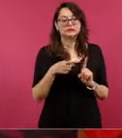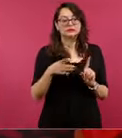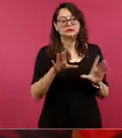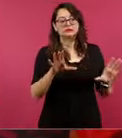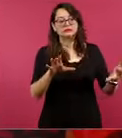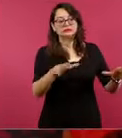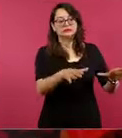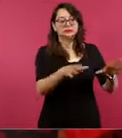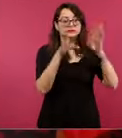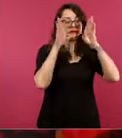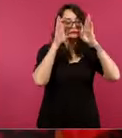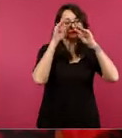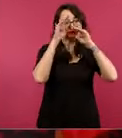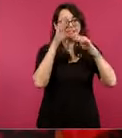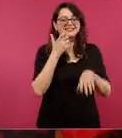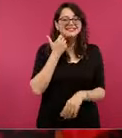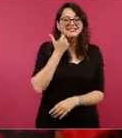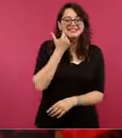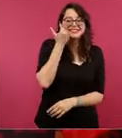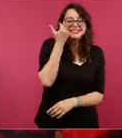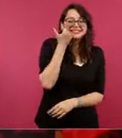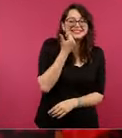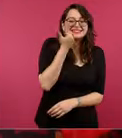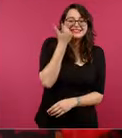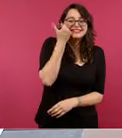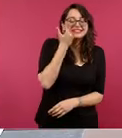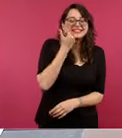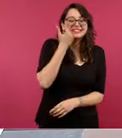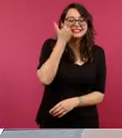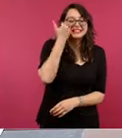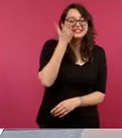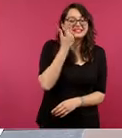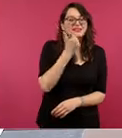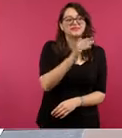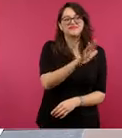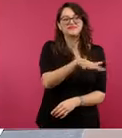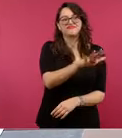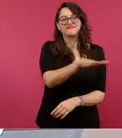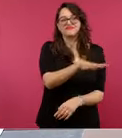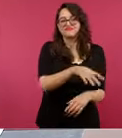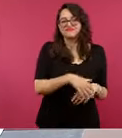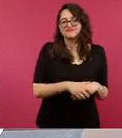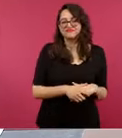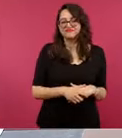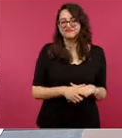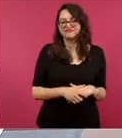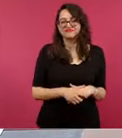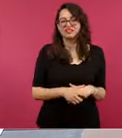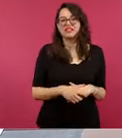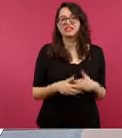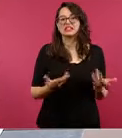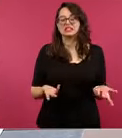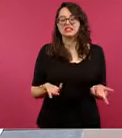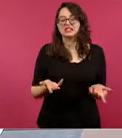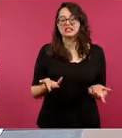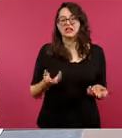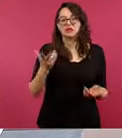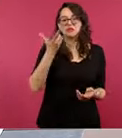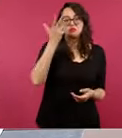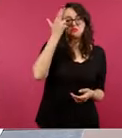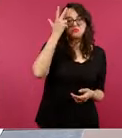llegó a decir que había sido más represor Díaz Ordaz que Porfirio